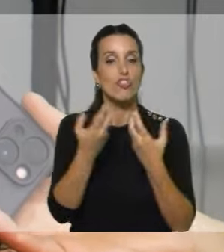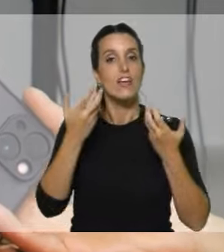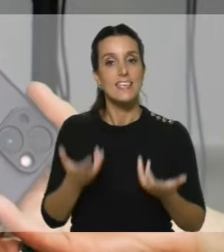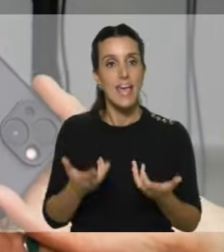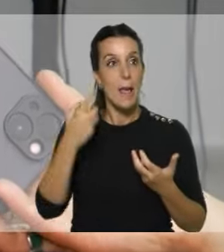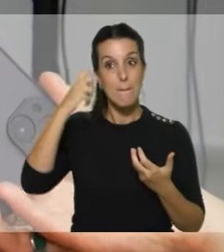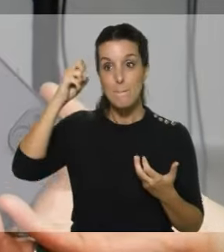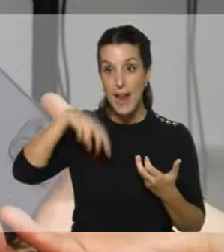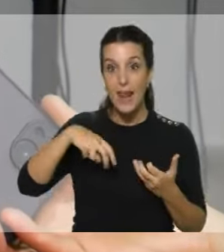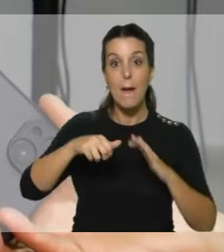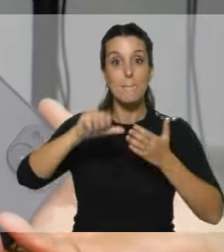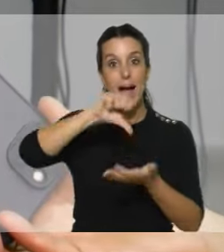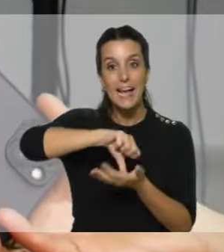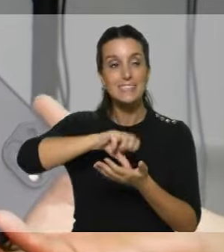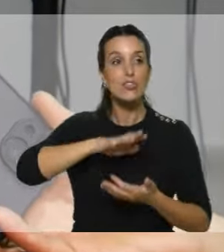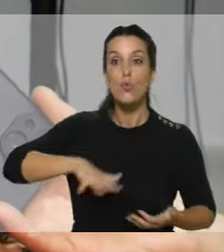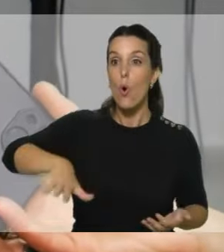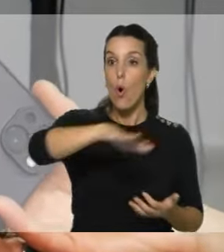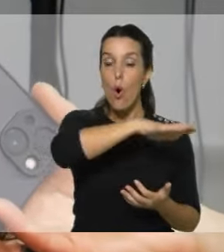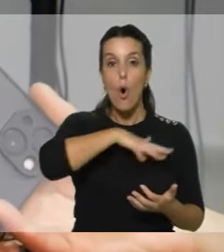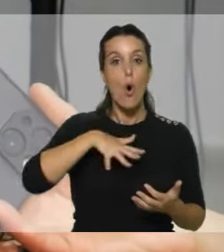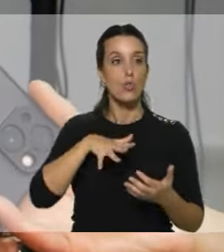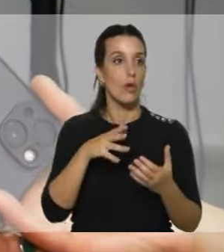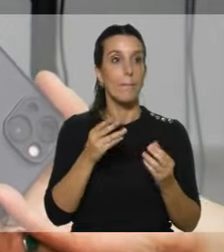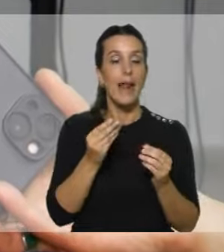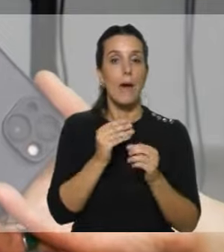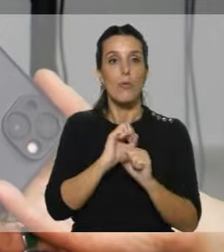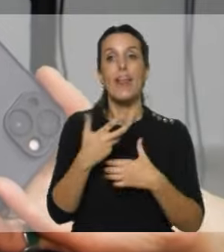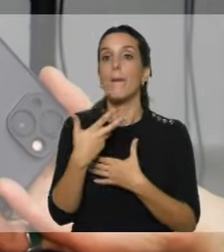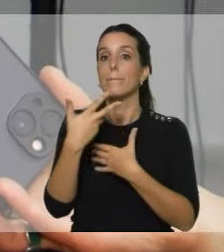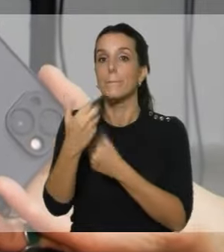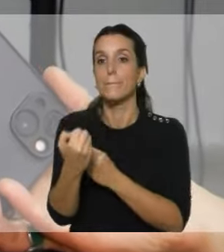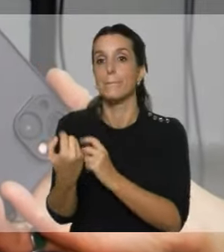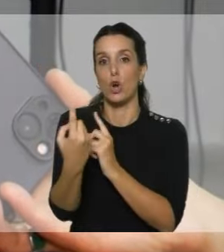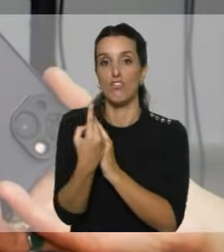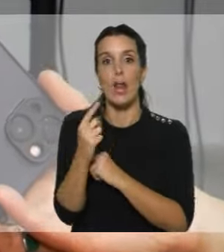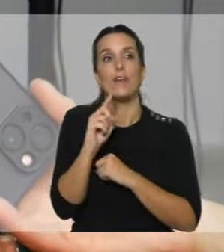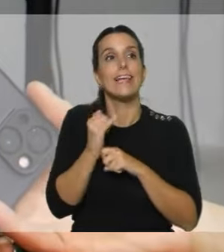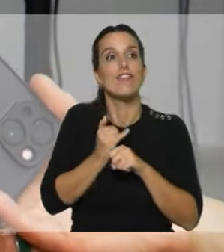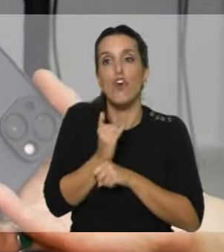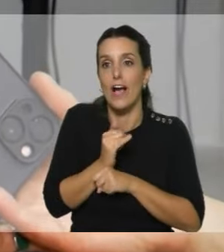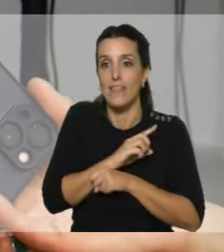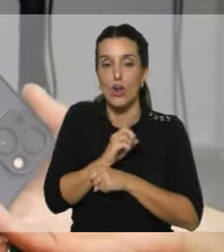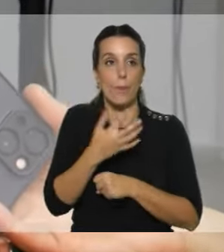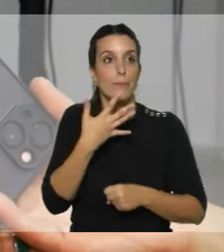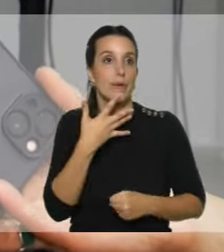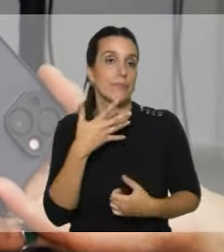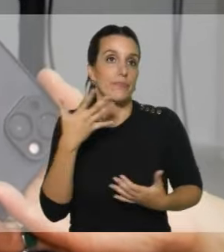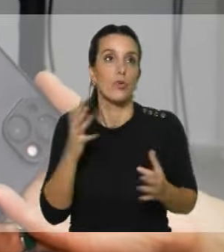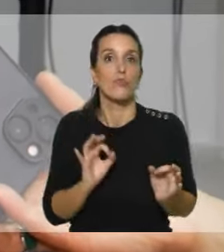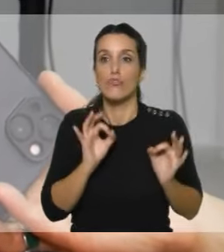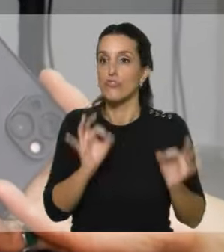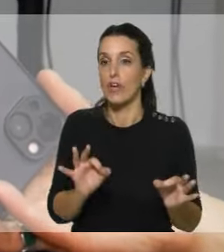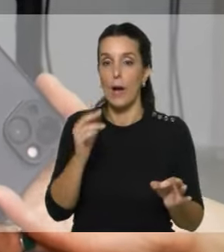País es una unificación de puertas de entrada, que no haya una puerta equivocada. O sea, si tú llegás con